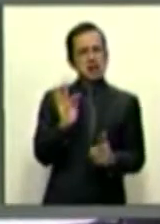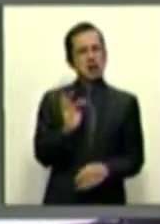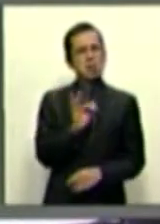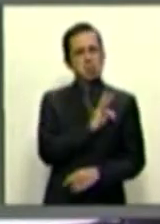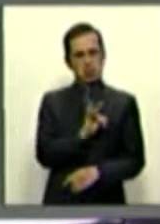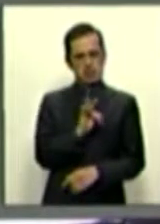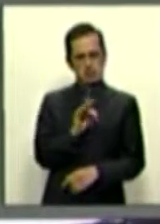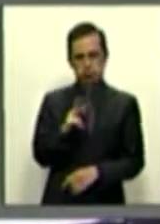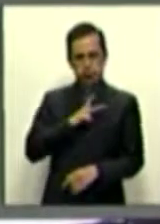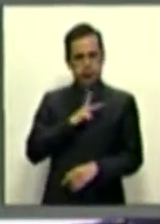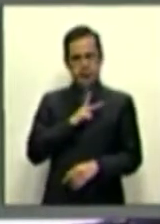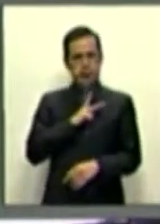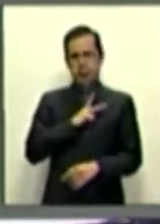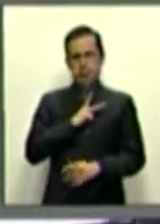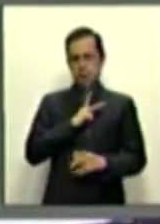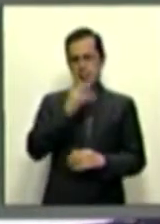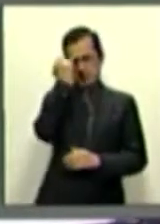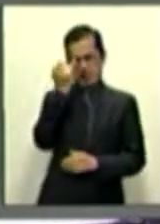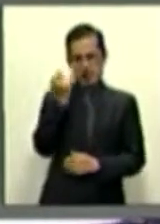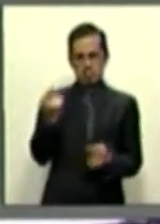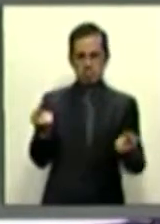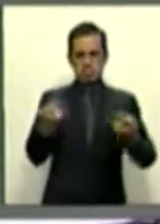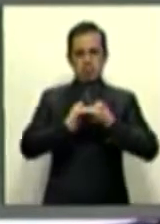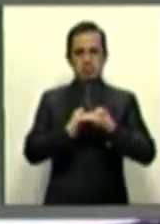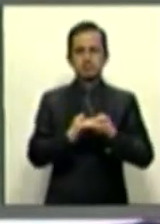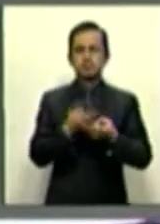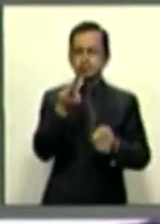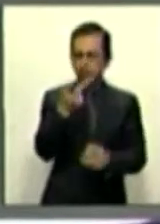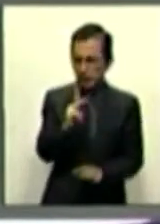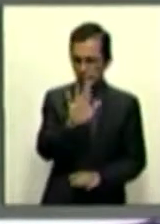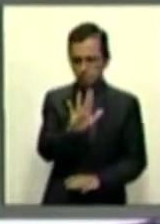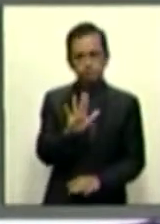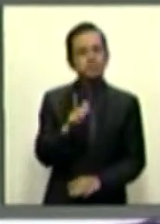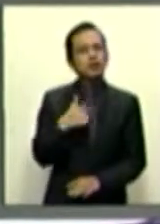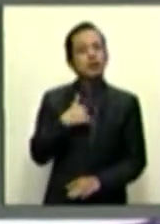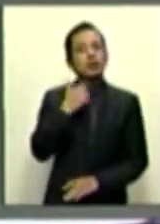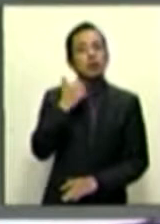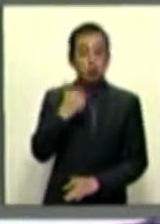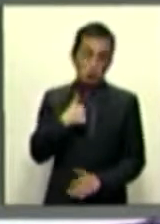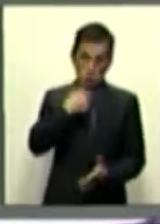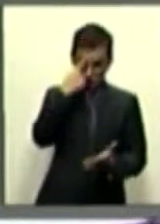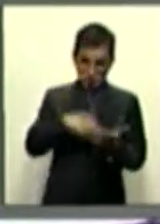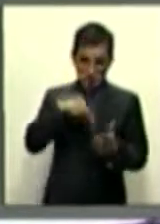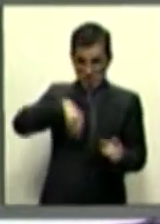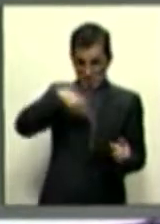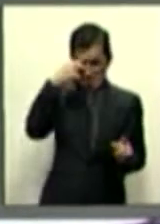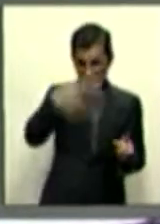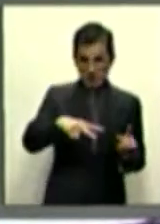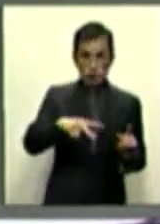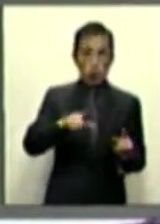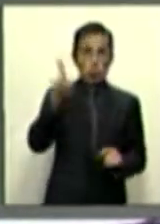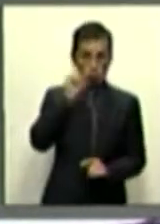personal para expresar. Sin embargo, creo yo que las mujeres en México, hoy en